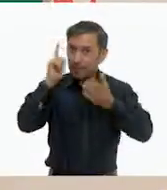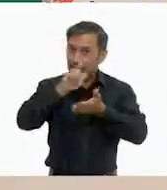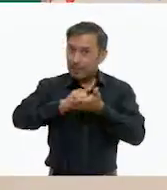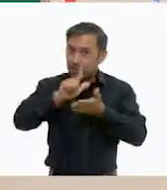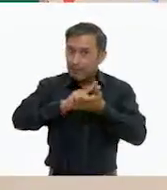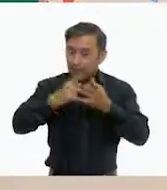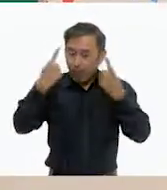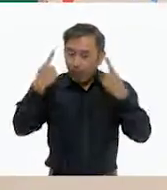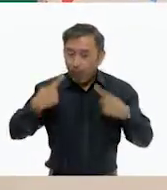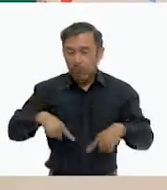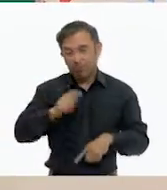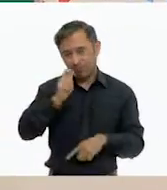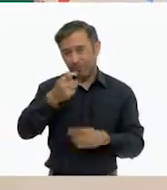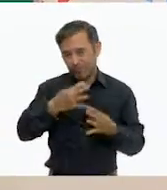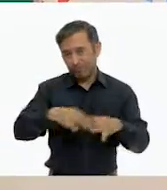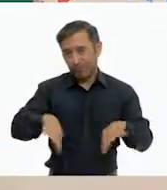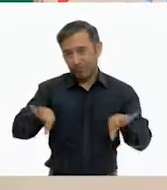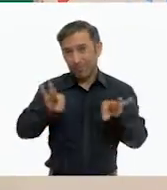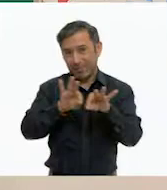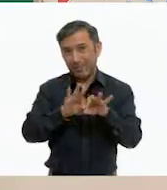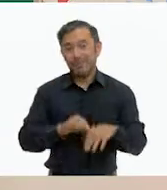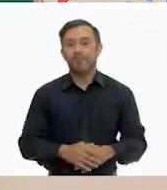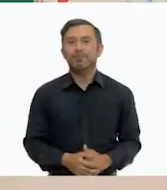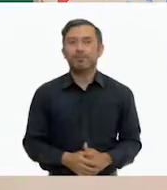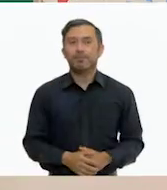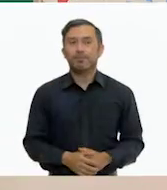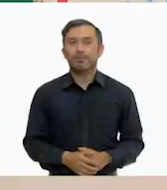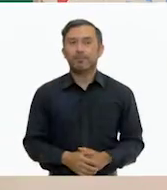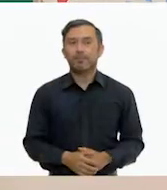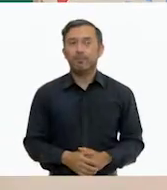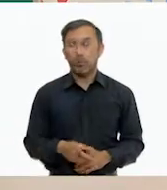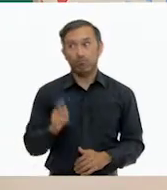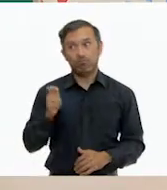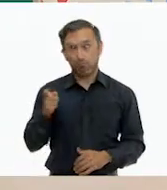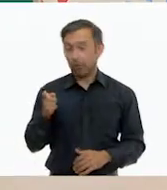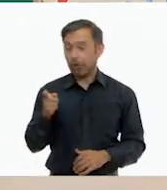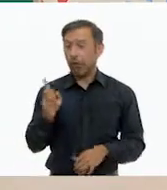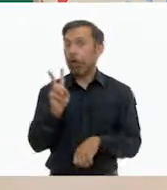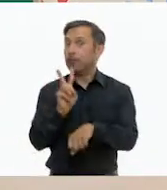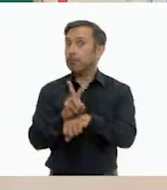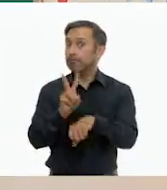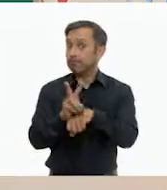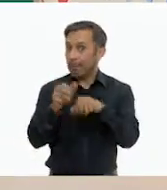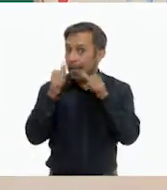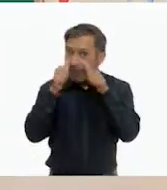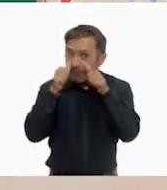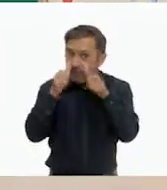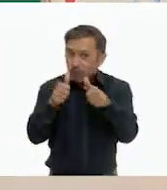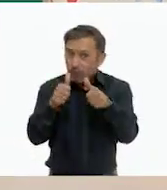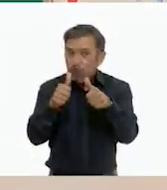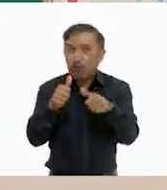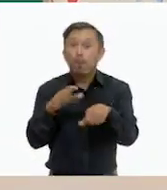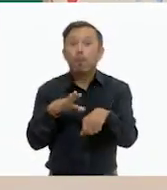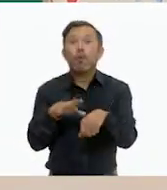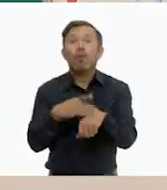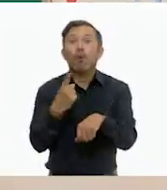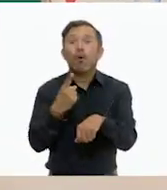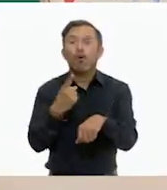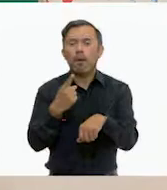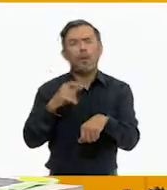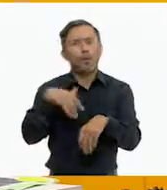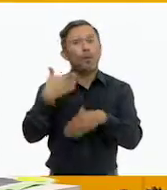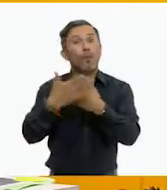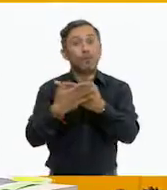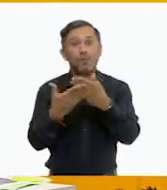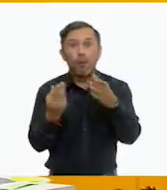muy importantes. Y debemos estar atentos porque en los siguientes